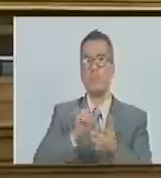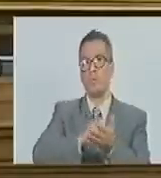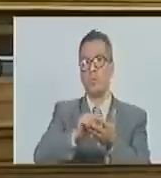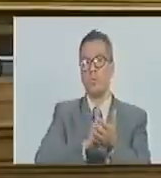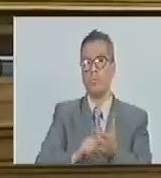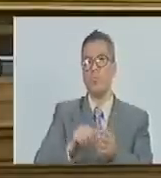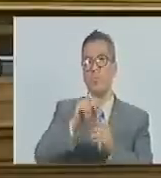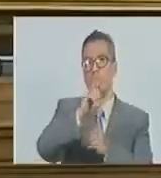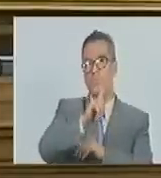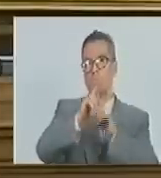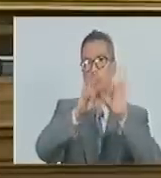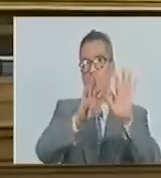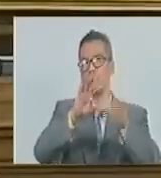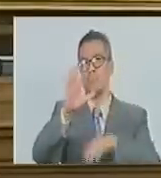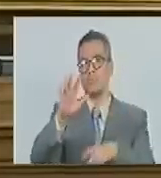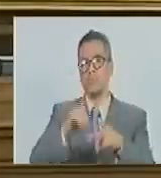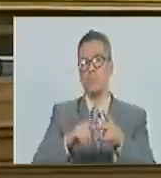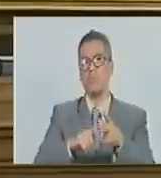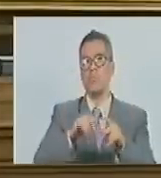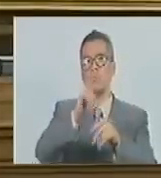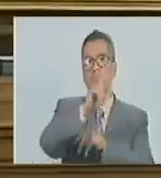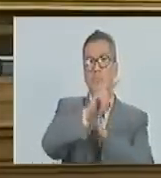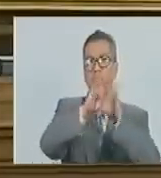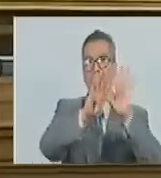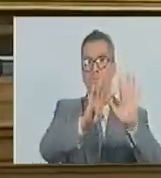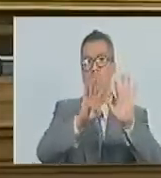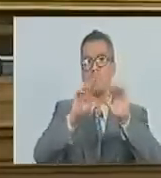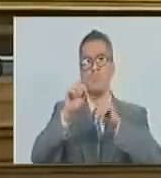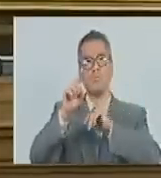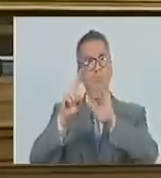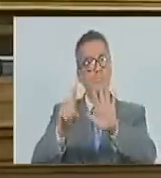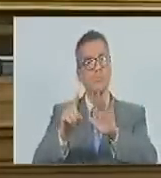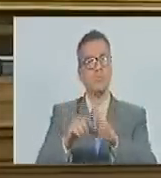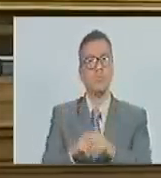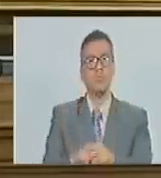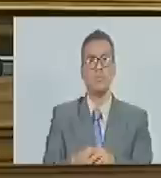artículos 295 y 296,